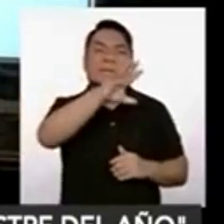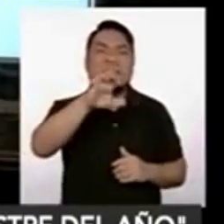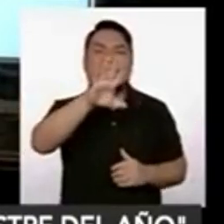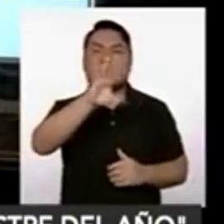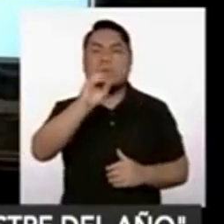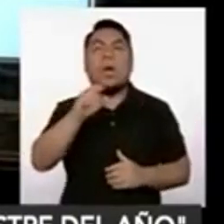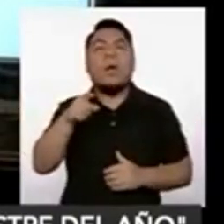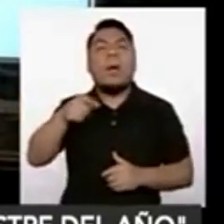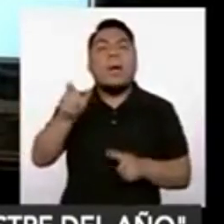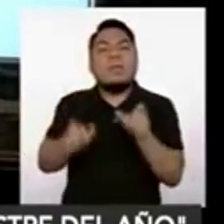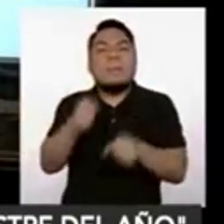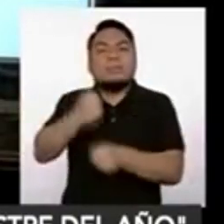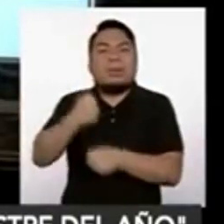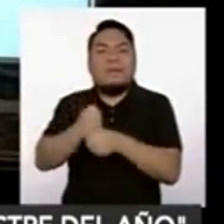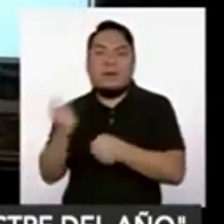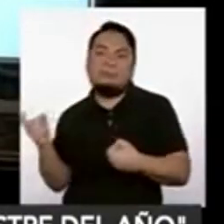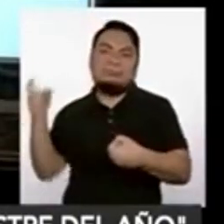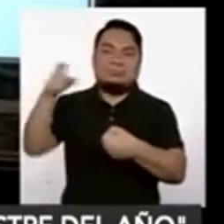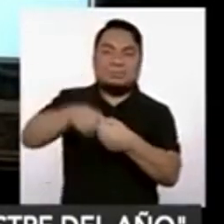76.555 puestos de trabajo.